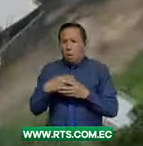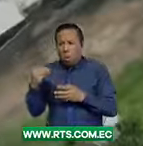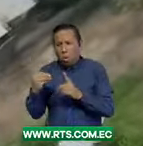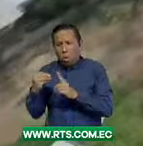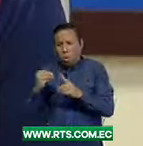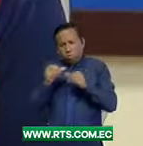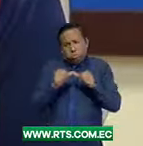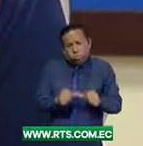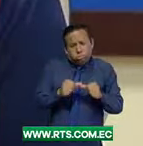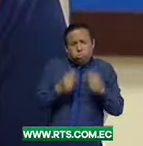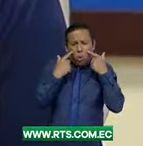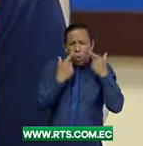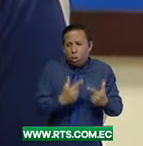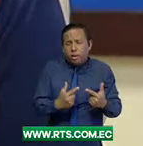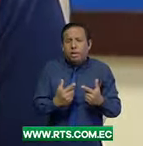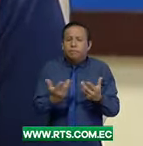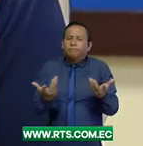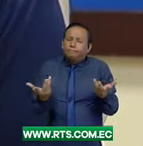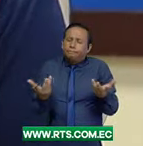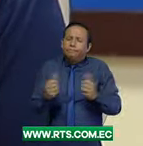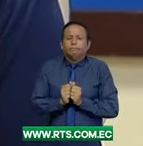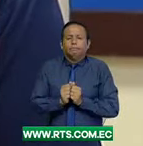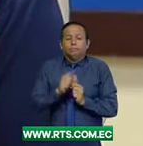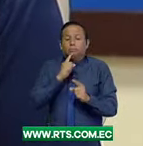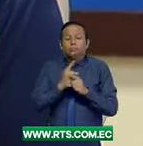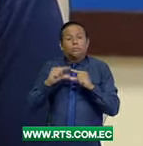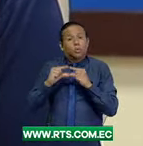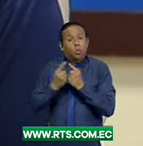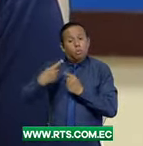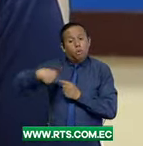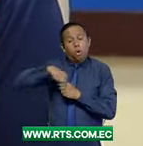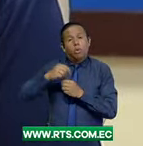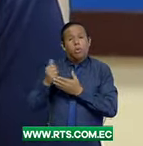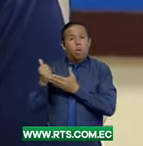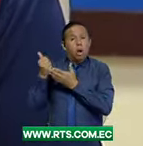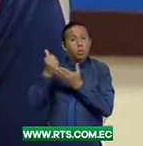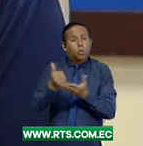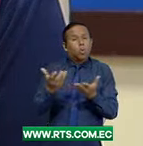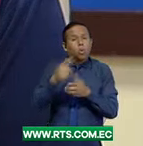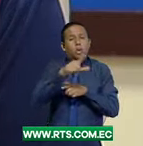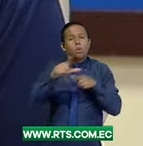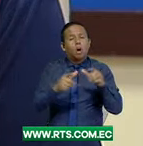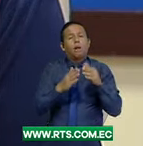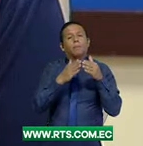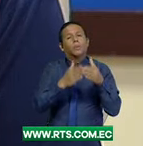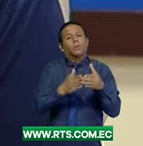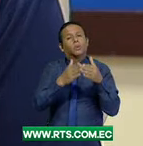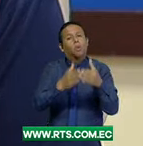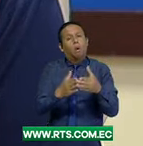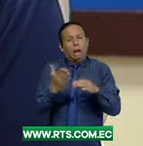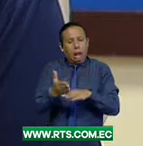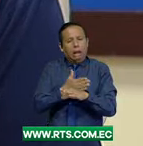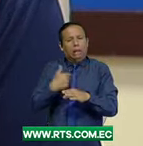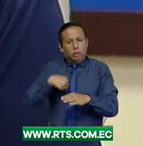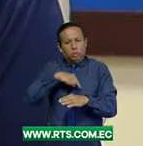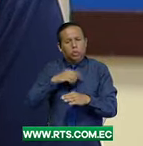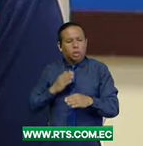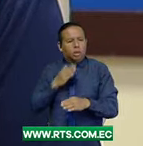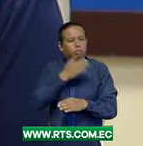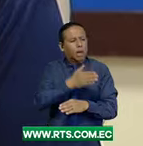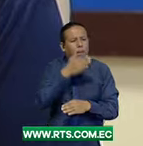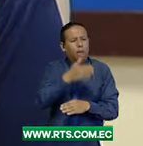hogares. Estas unidades fueron directamente al sector de Pozorja, donde se hizo un barrido completo de la